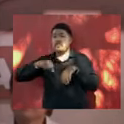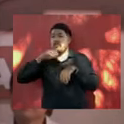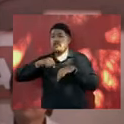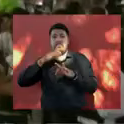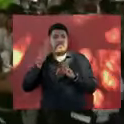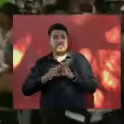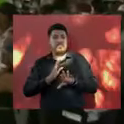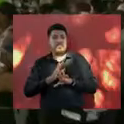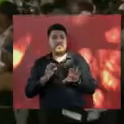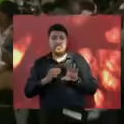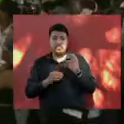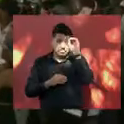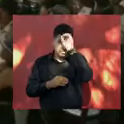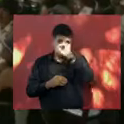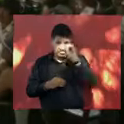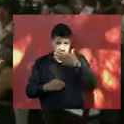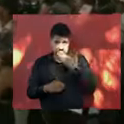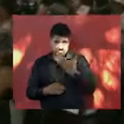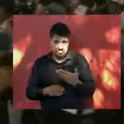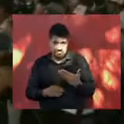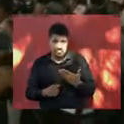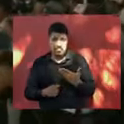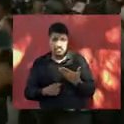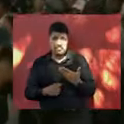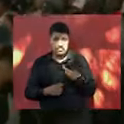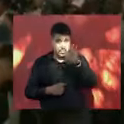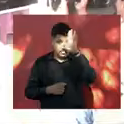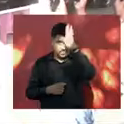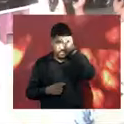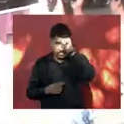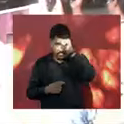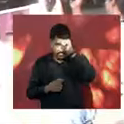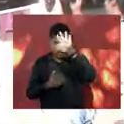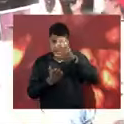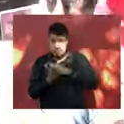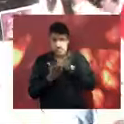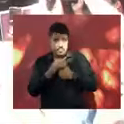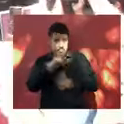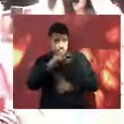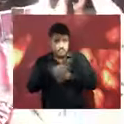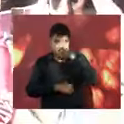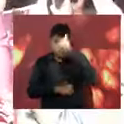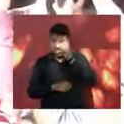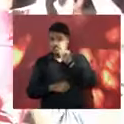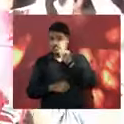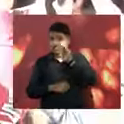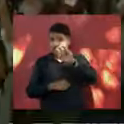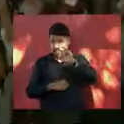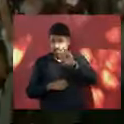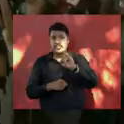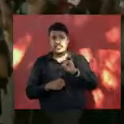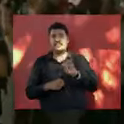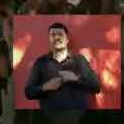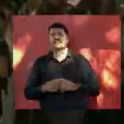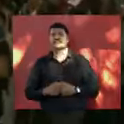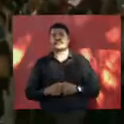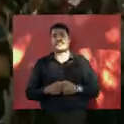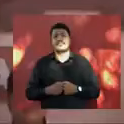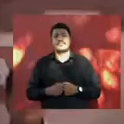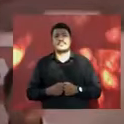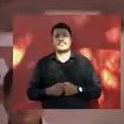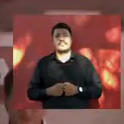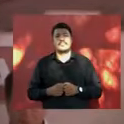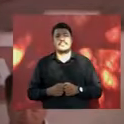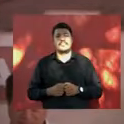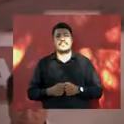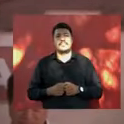bien? ¡Sí! ¿Lo aprobamos? ¡Sí! A ver, ¿quién lo aprueba? ¡Sí! Aprobado.